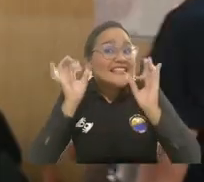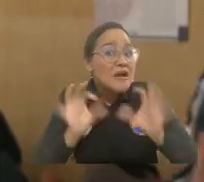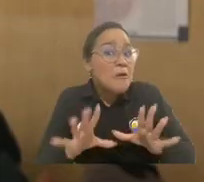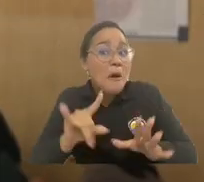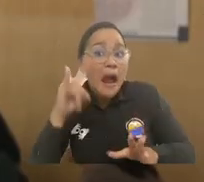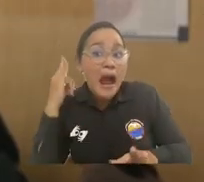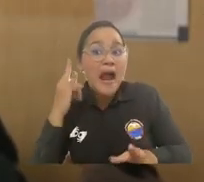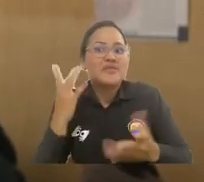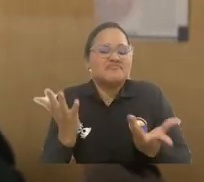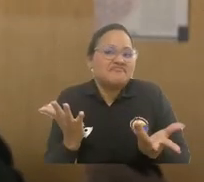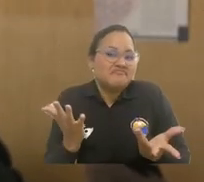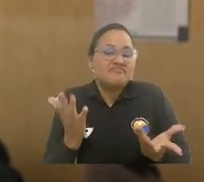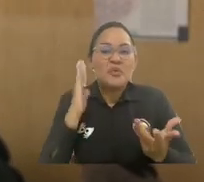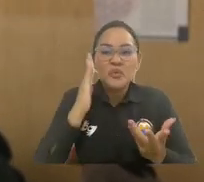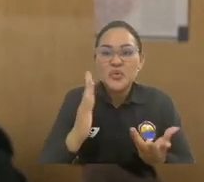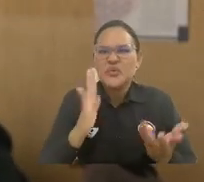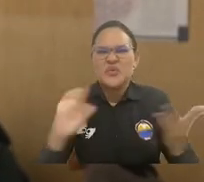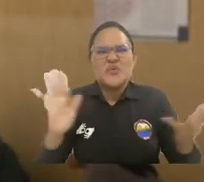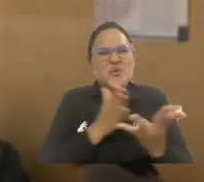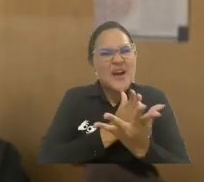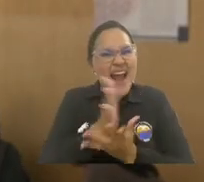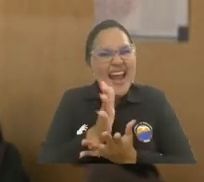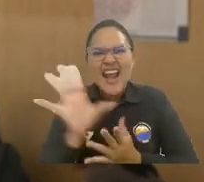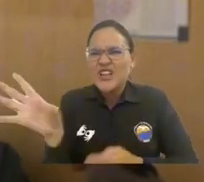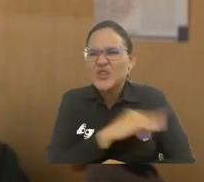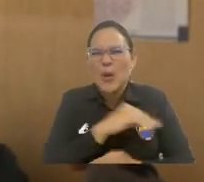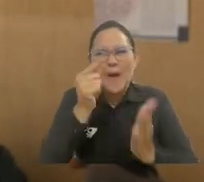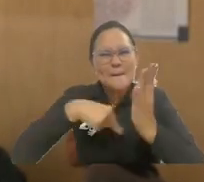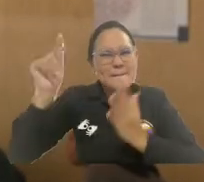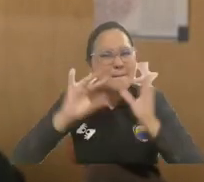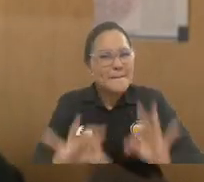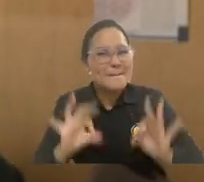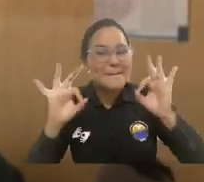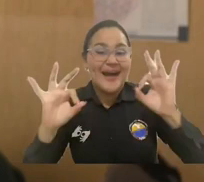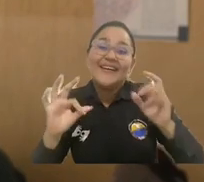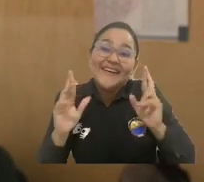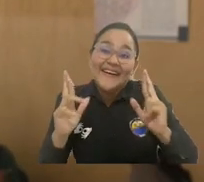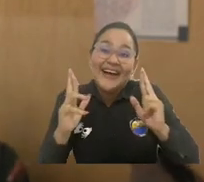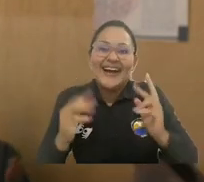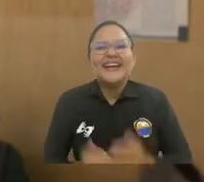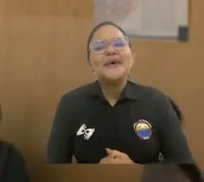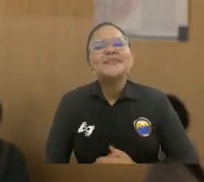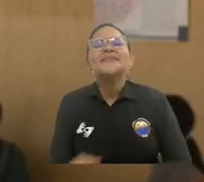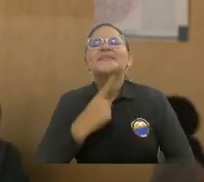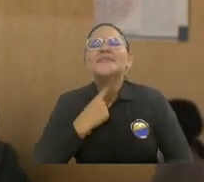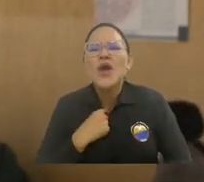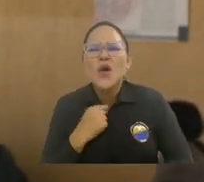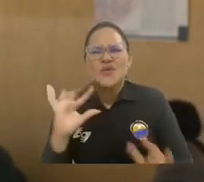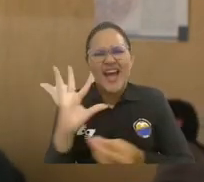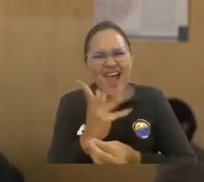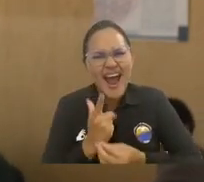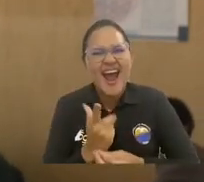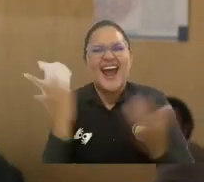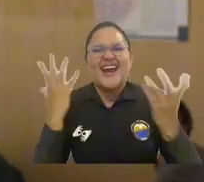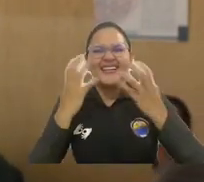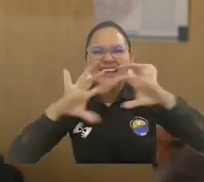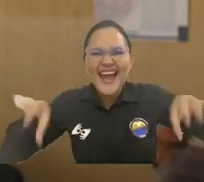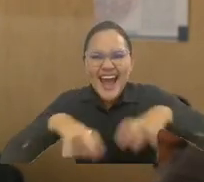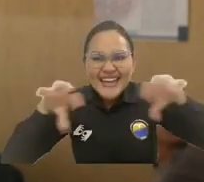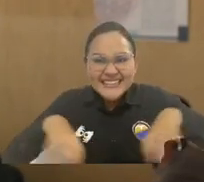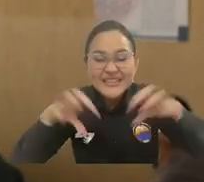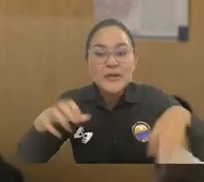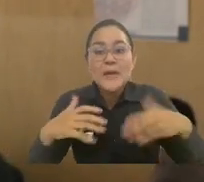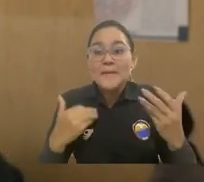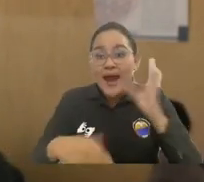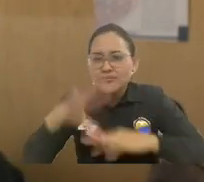tipos digamos de necesidades de los estudiantes y que podamos contar con recursos para que todos podamos participar de una manera